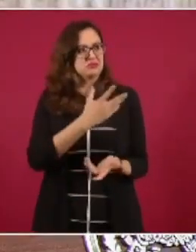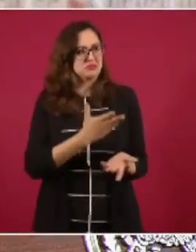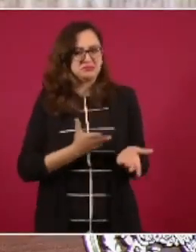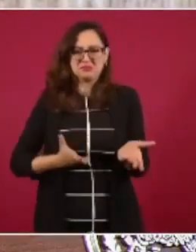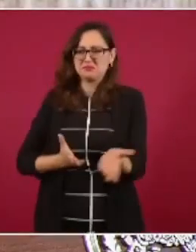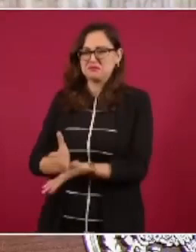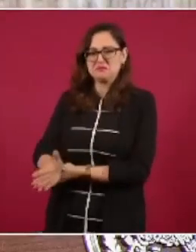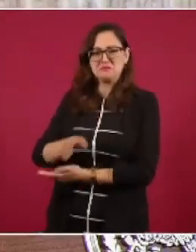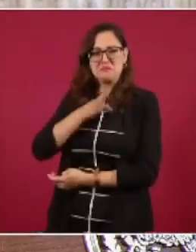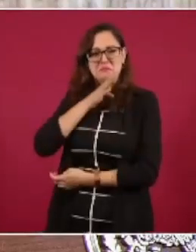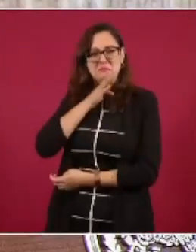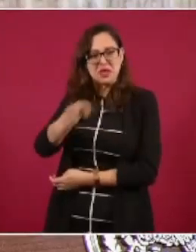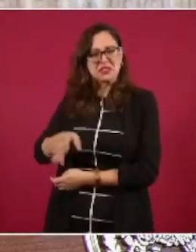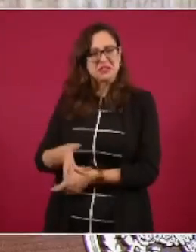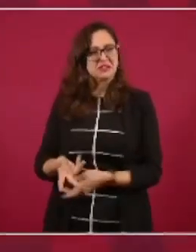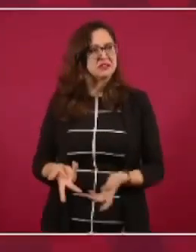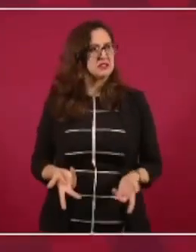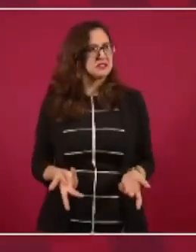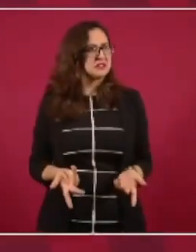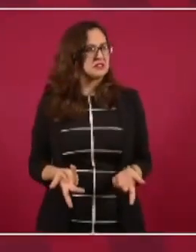Imagínese, yo era opositor